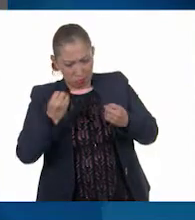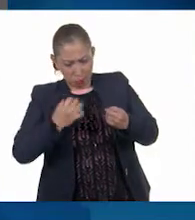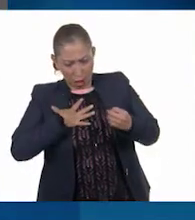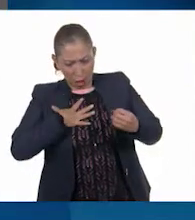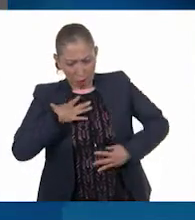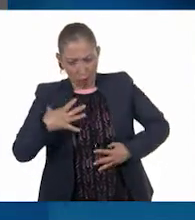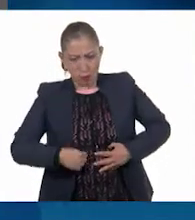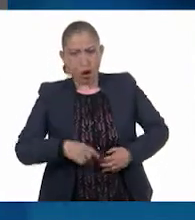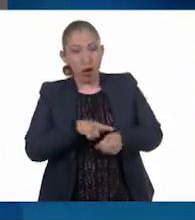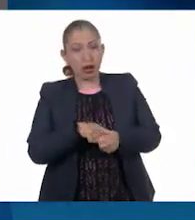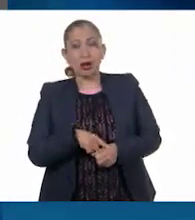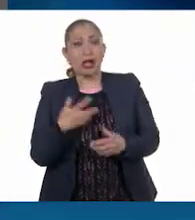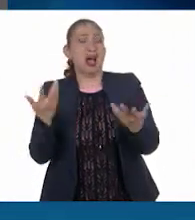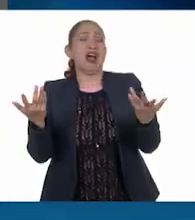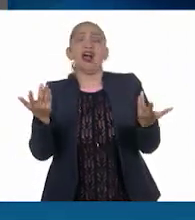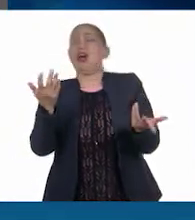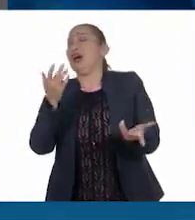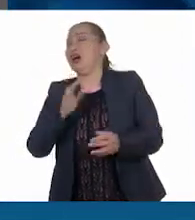manchado, le dijo: